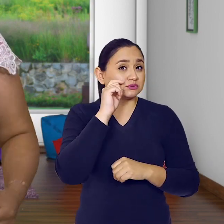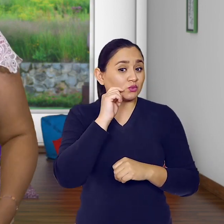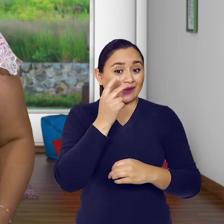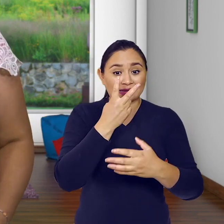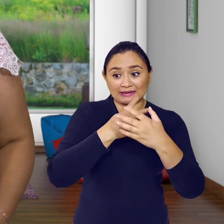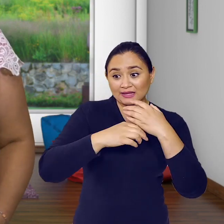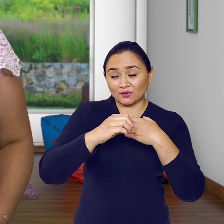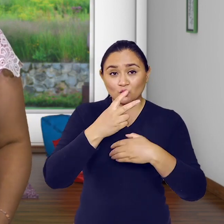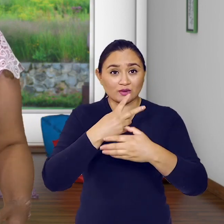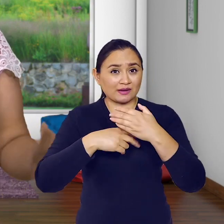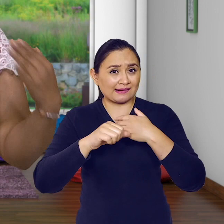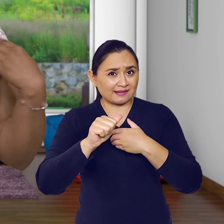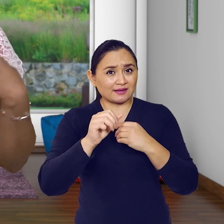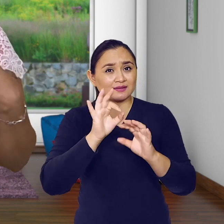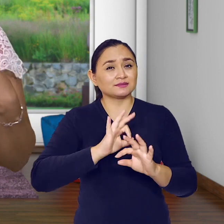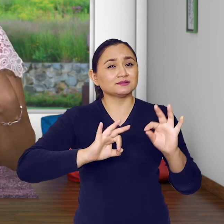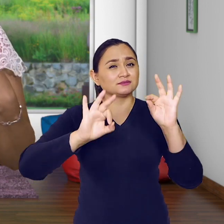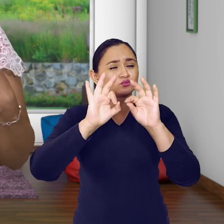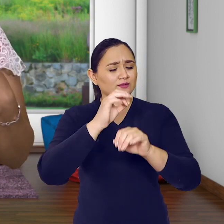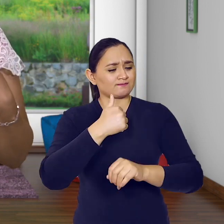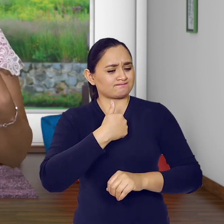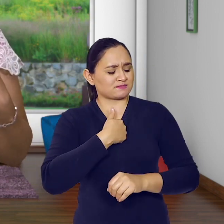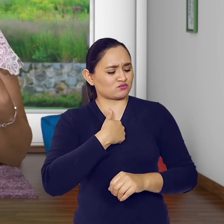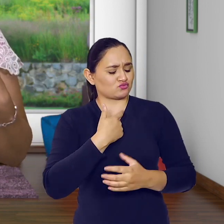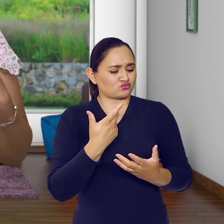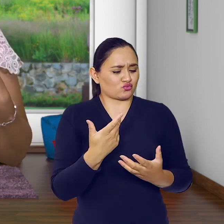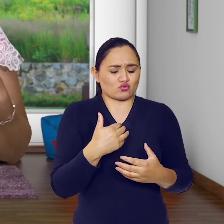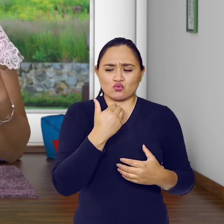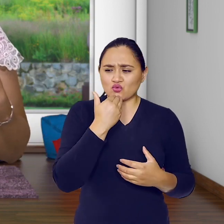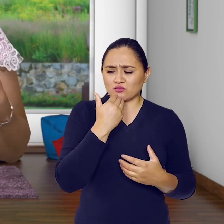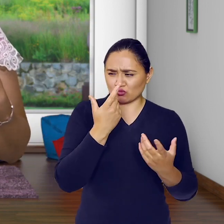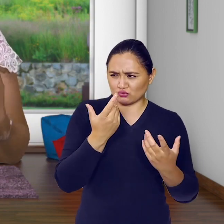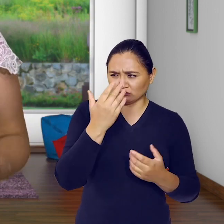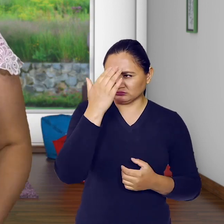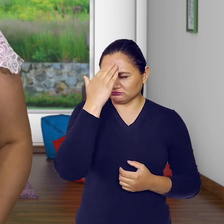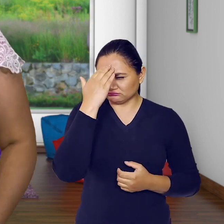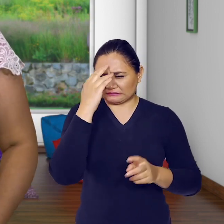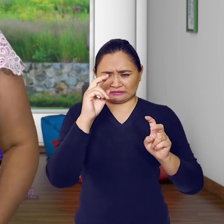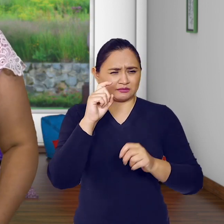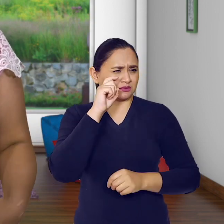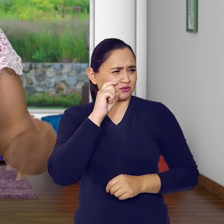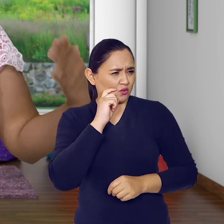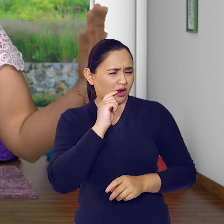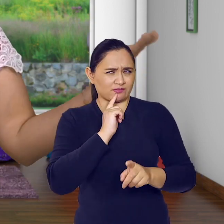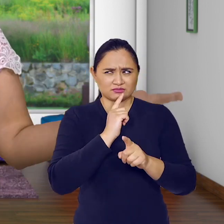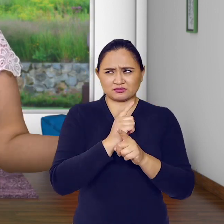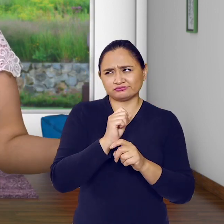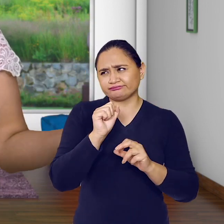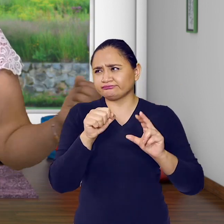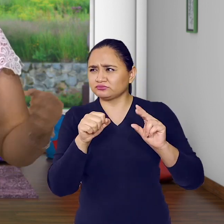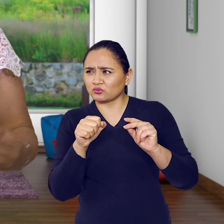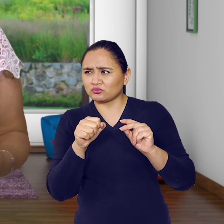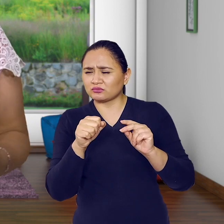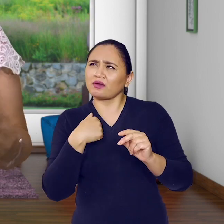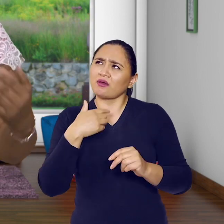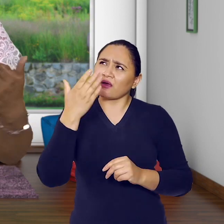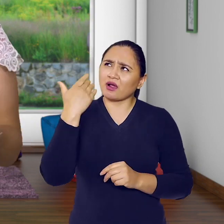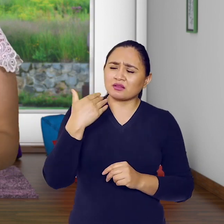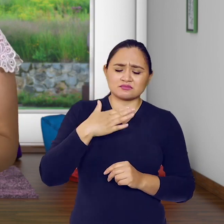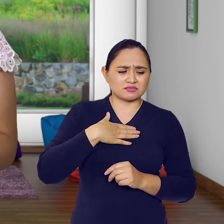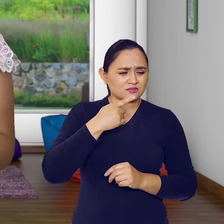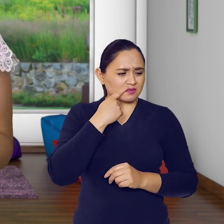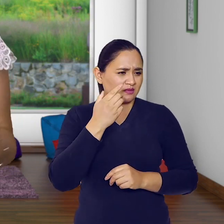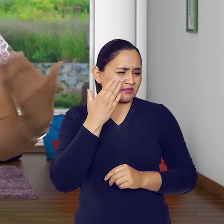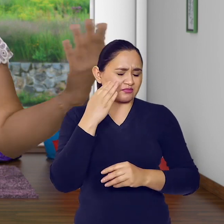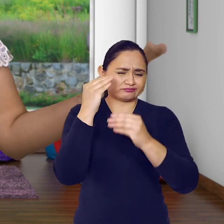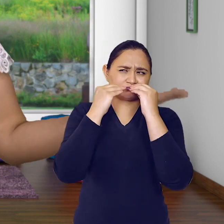hijos, es necesario revisar nuestras propias prácticas y conocimientos como adultos, reconocer cómo nos enseñaron a nosotros y qué